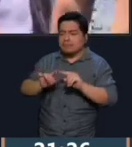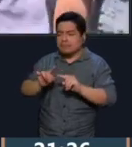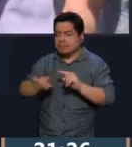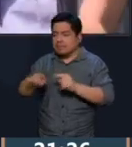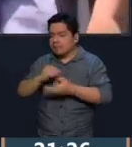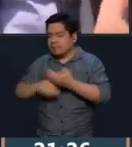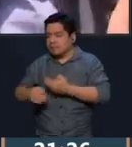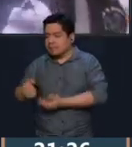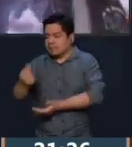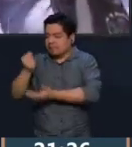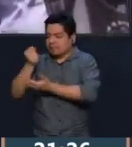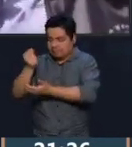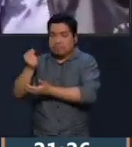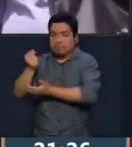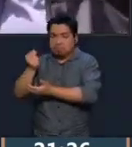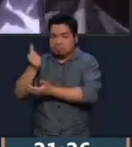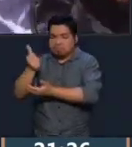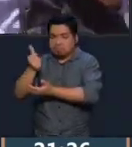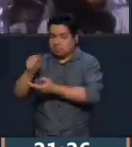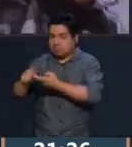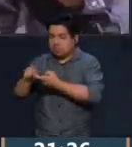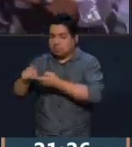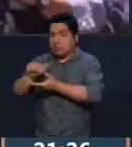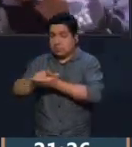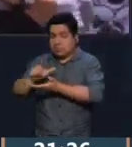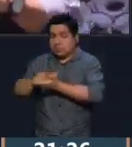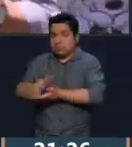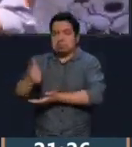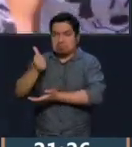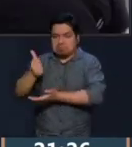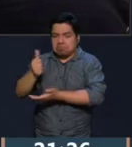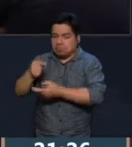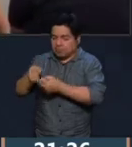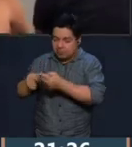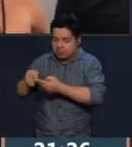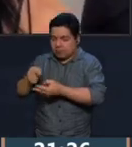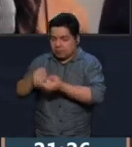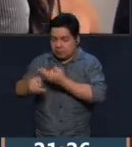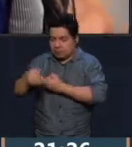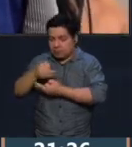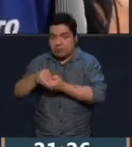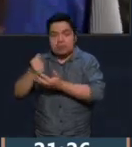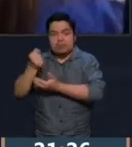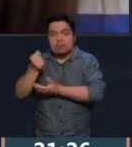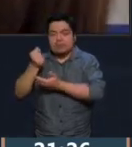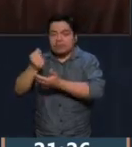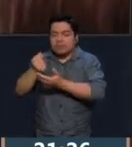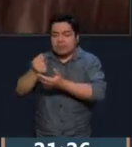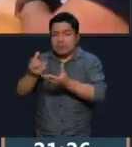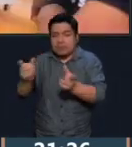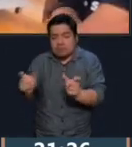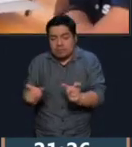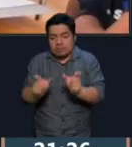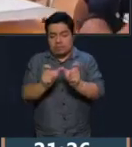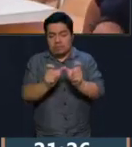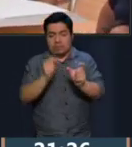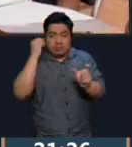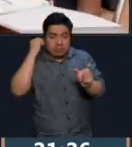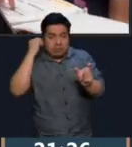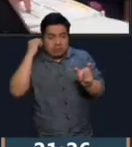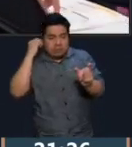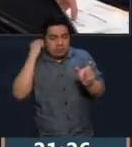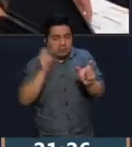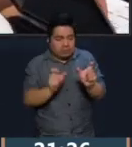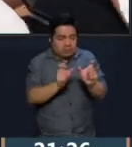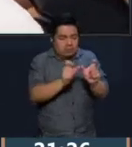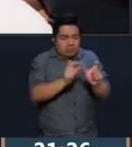los recursos y la legalidad necesaria para poder tener un complemento que